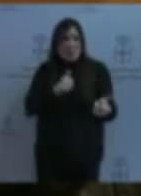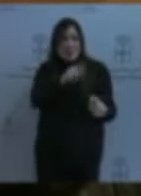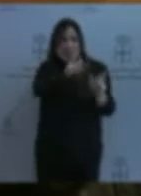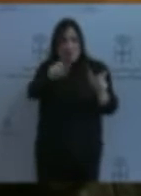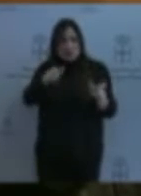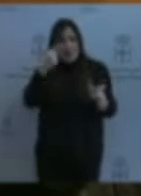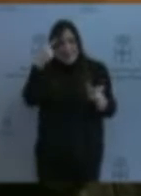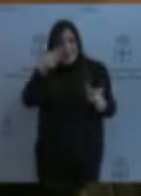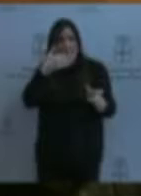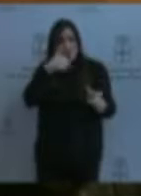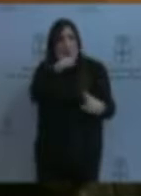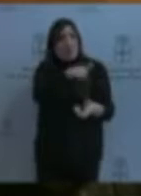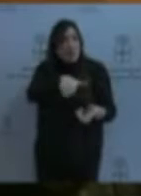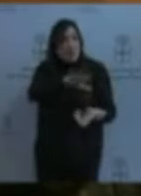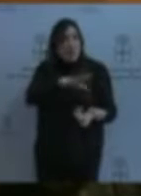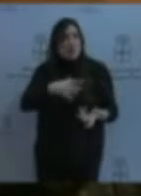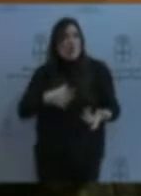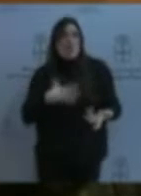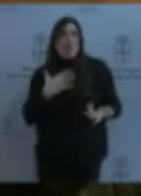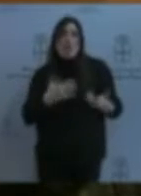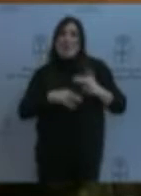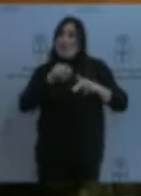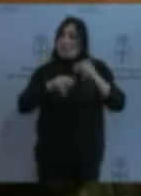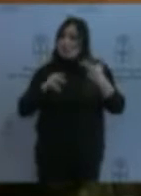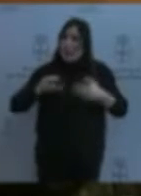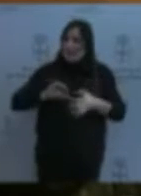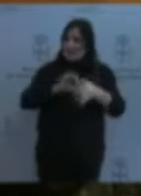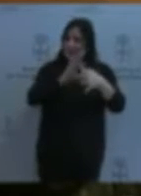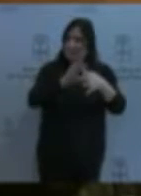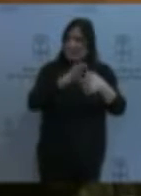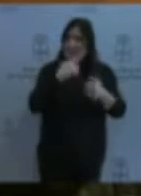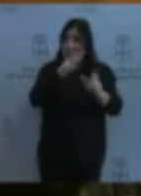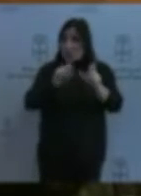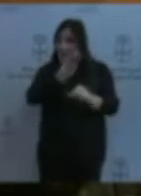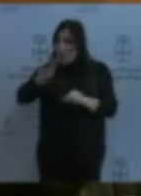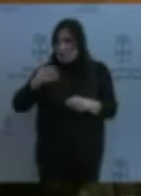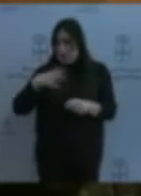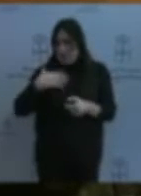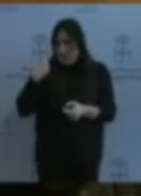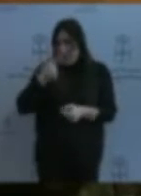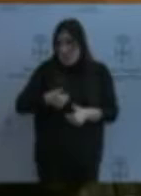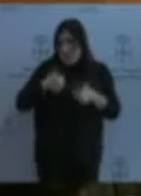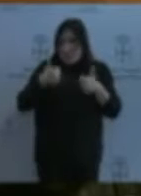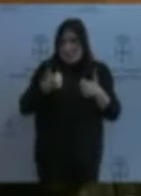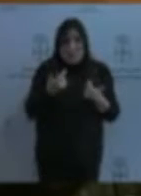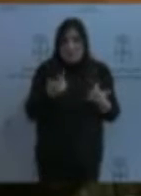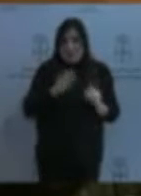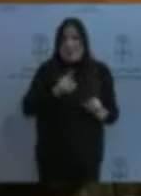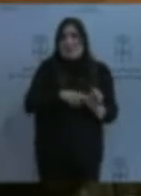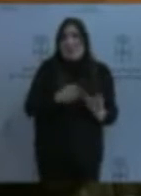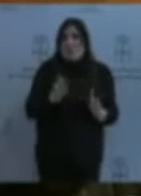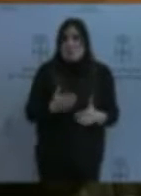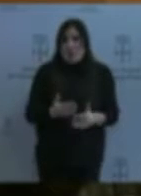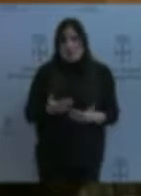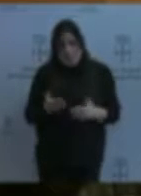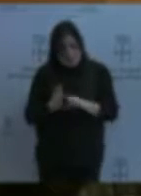tipo. Más allá de esto, ¿qué nos encontramos? Pues que se termina esta actuación y en las primeras mareas